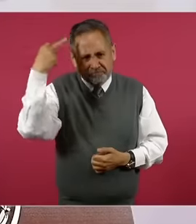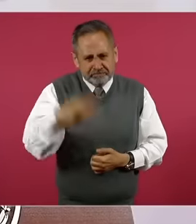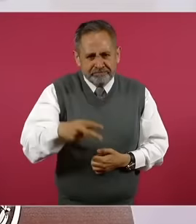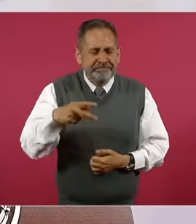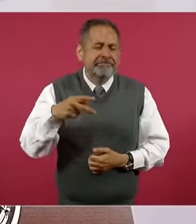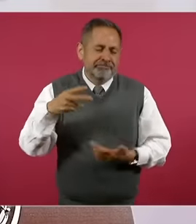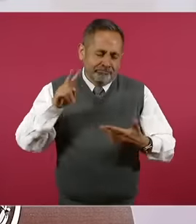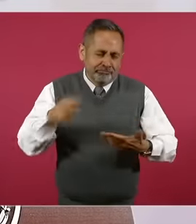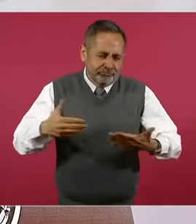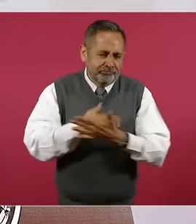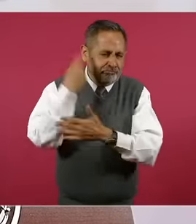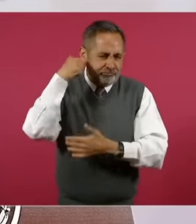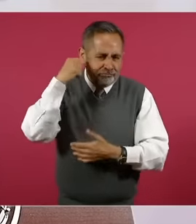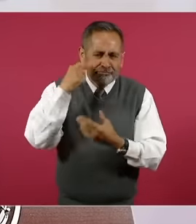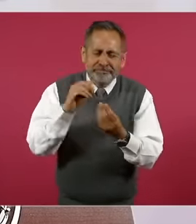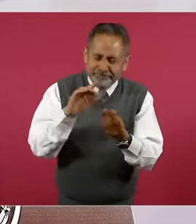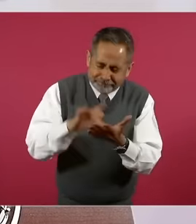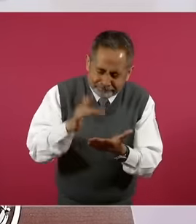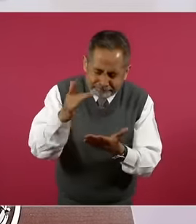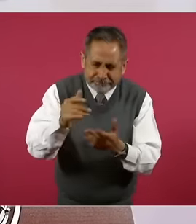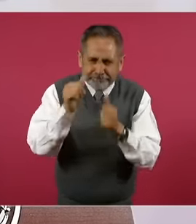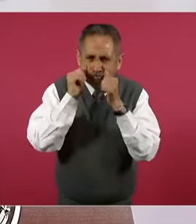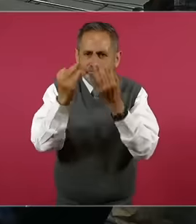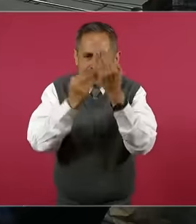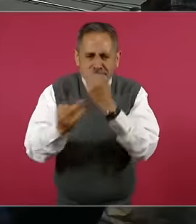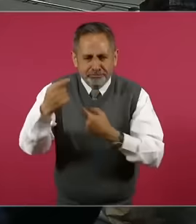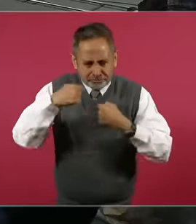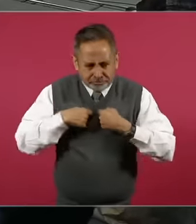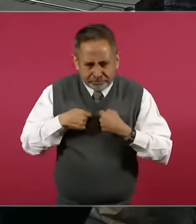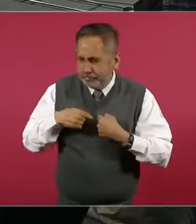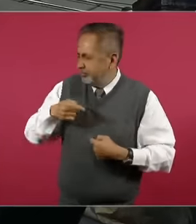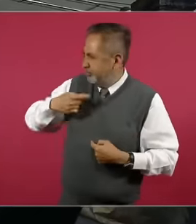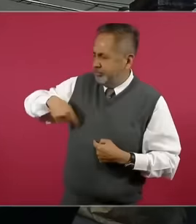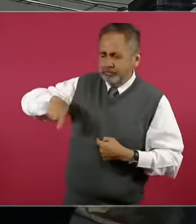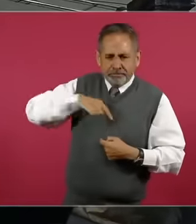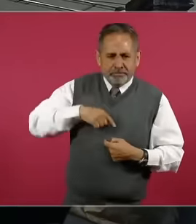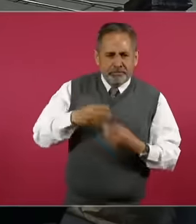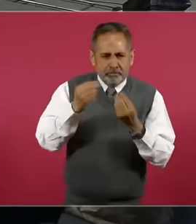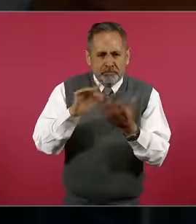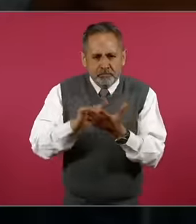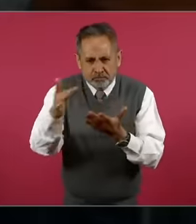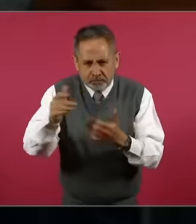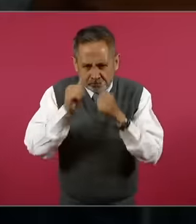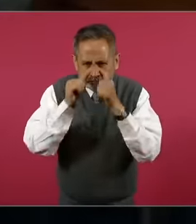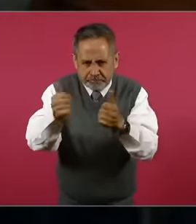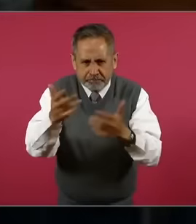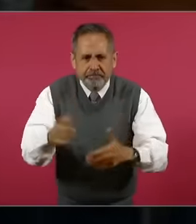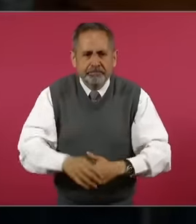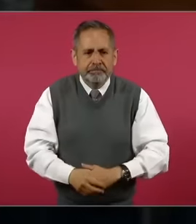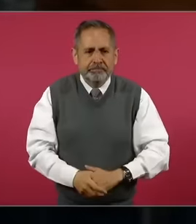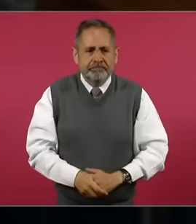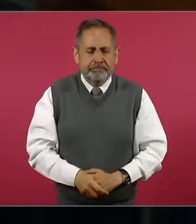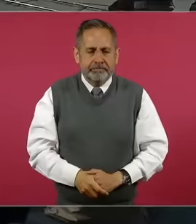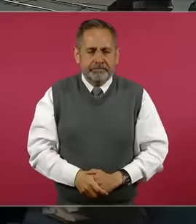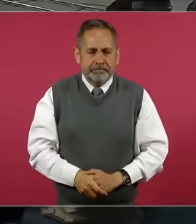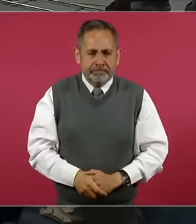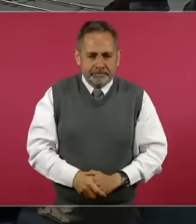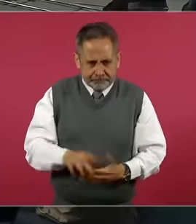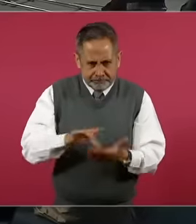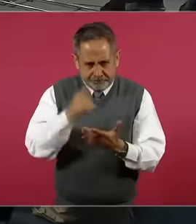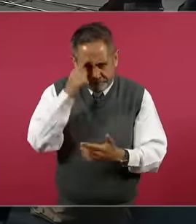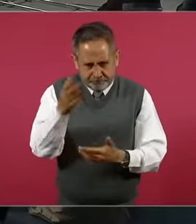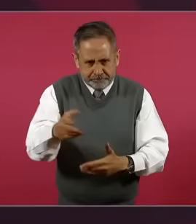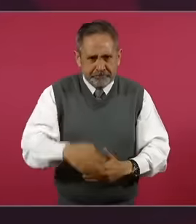Tabasco. Le agradezco mucho por todo el trato a mi persona y al medio que represento. Muchas gracias, señor presidente. Gracias a